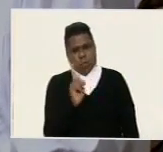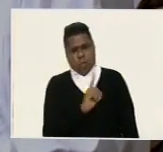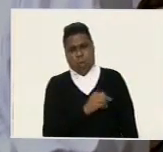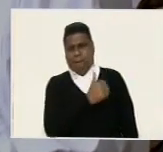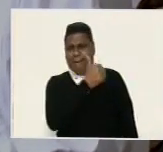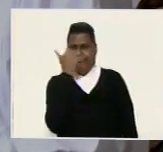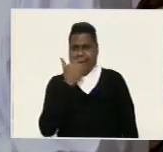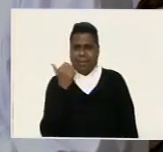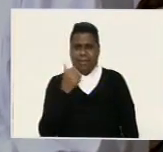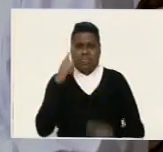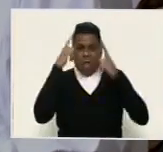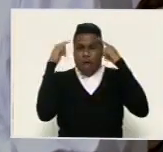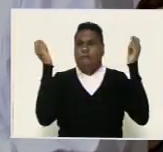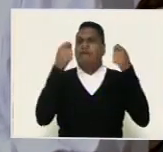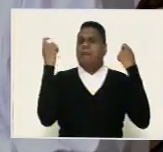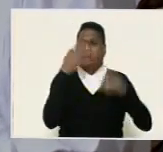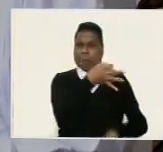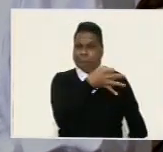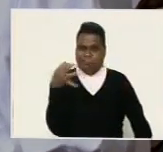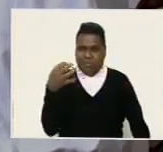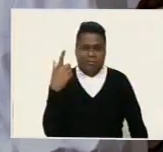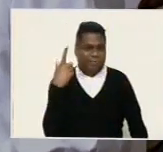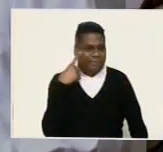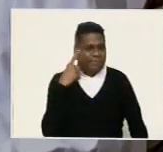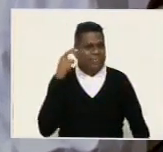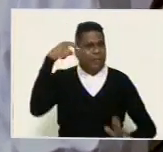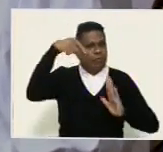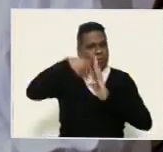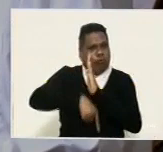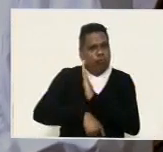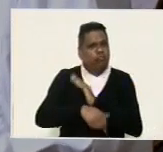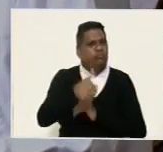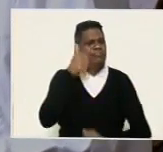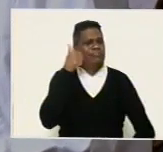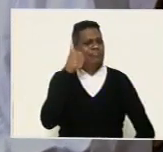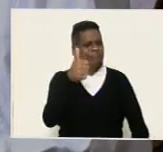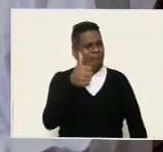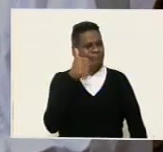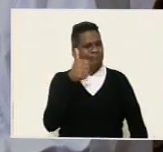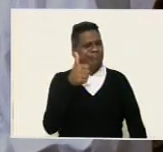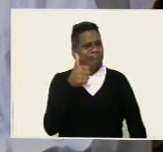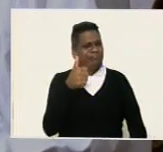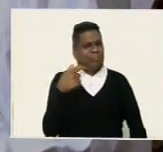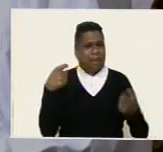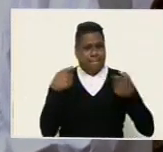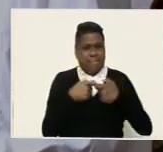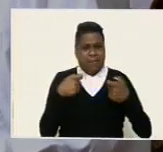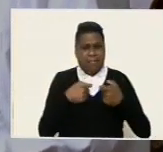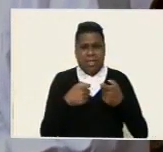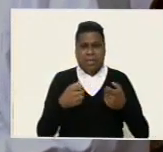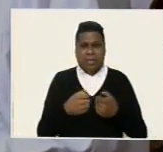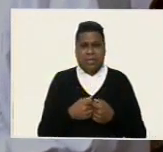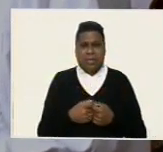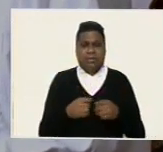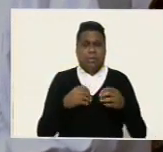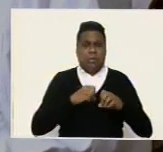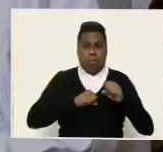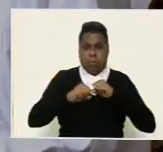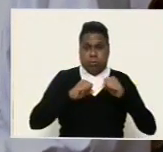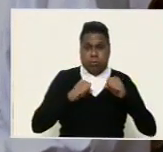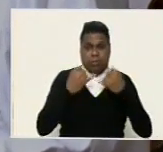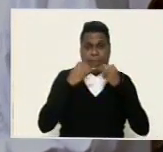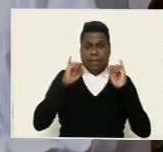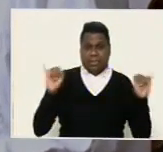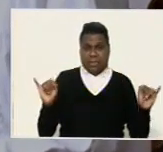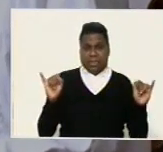dio esa famosa y extraordinaria y profunda movimiento insurreccional independiente que fue el